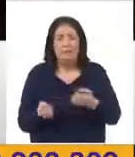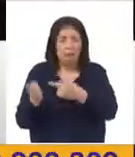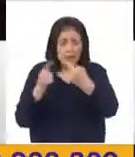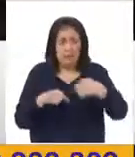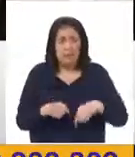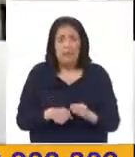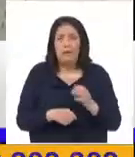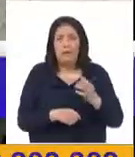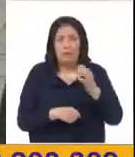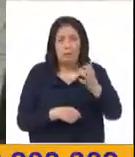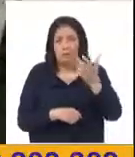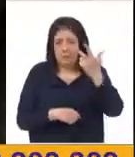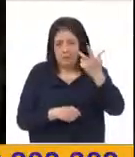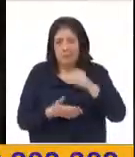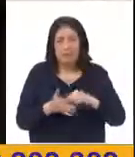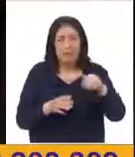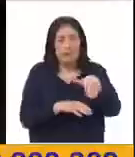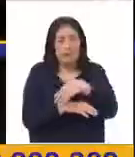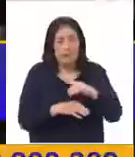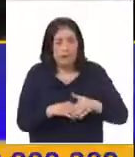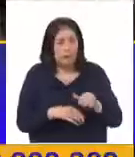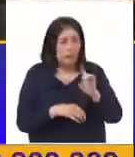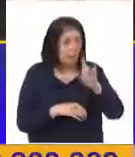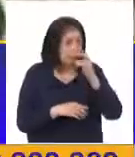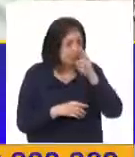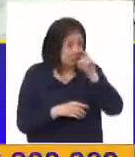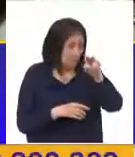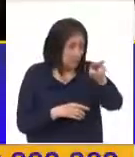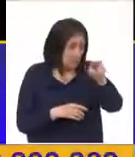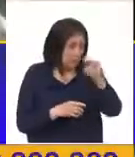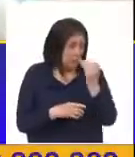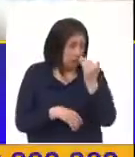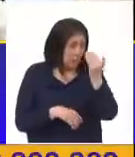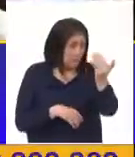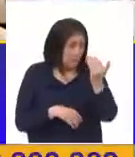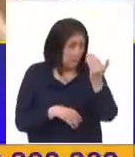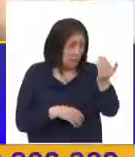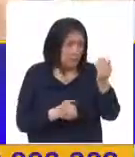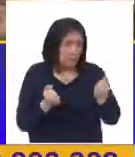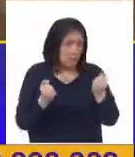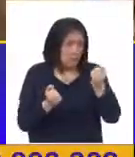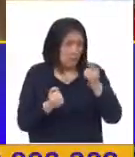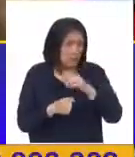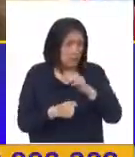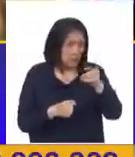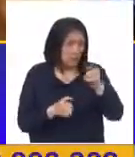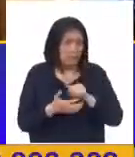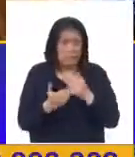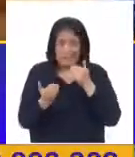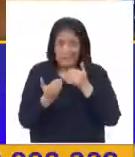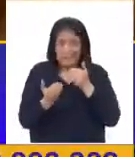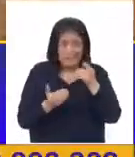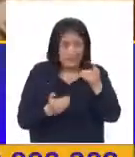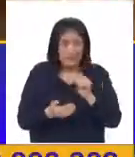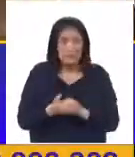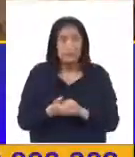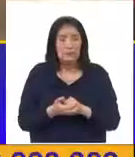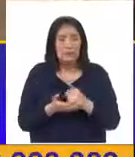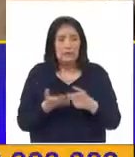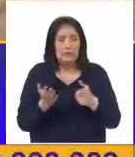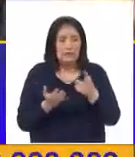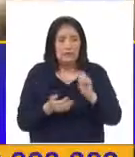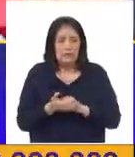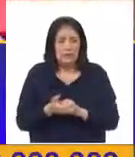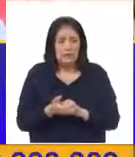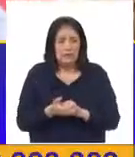3 de Girón Ucayali. Como puedes observar, hay una camioneta acá al frente de esta Girón, importante, muy cerca a